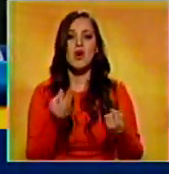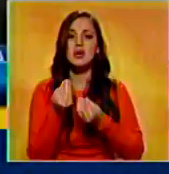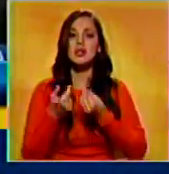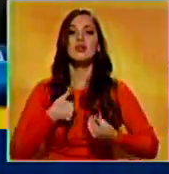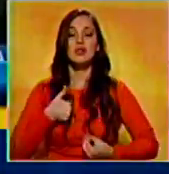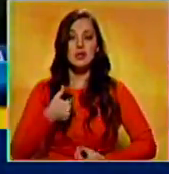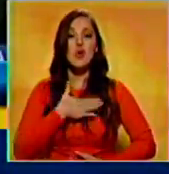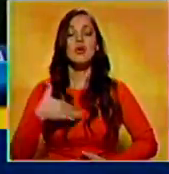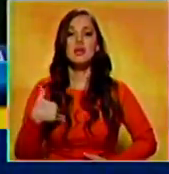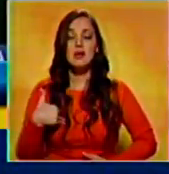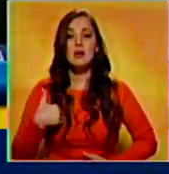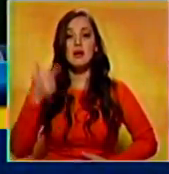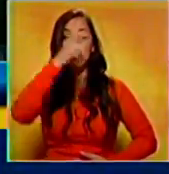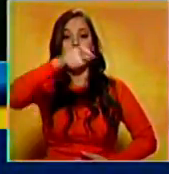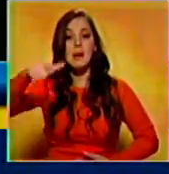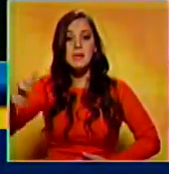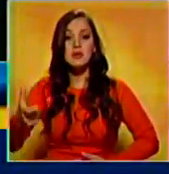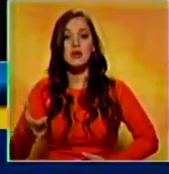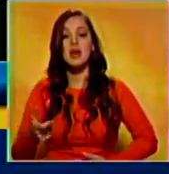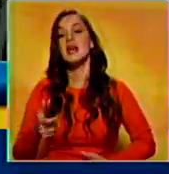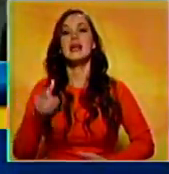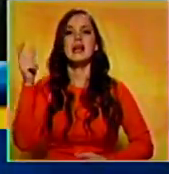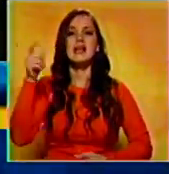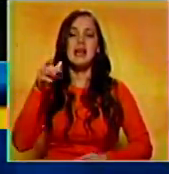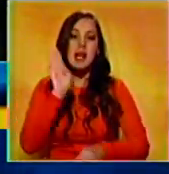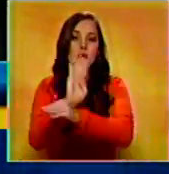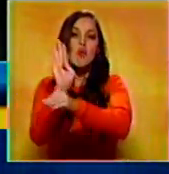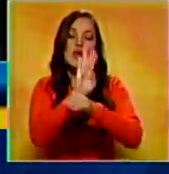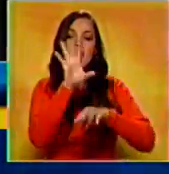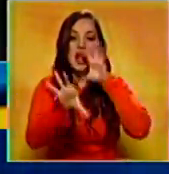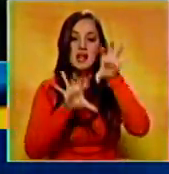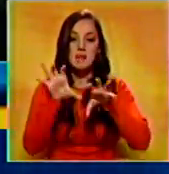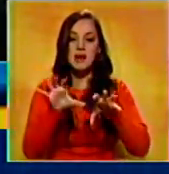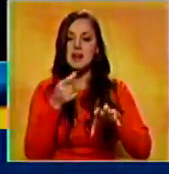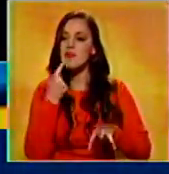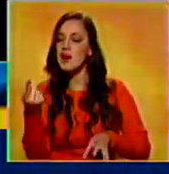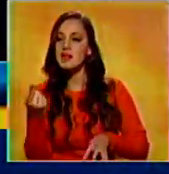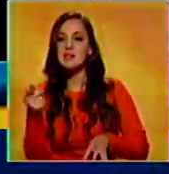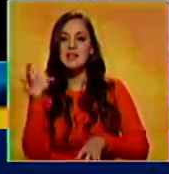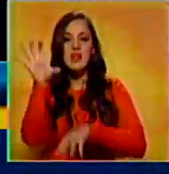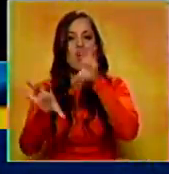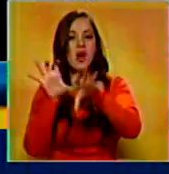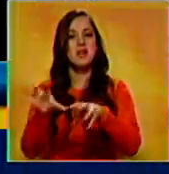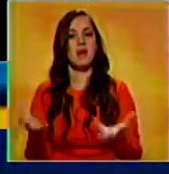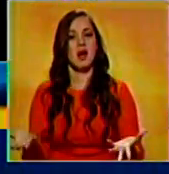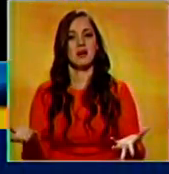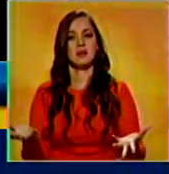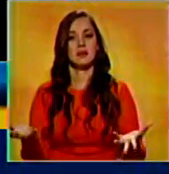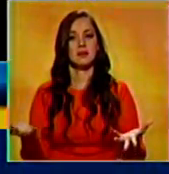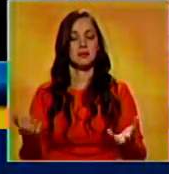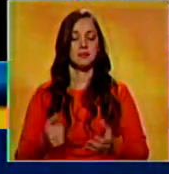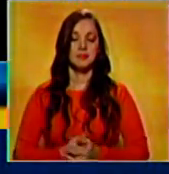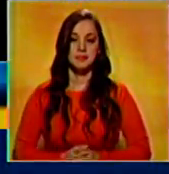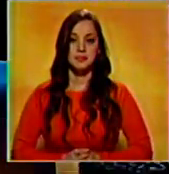Yo quiero que la gente, Protección Animal, esté aquí, para que a ver qué van a decir de los animales.